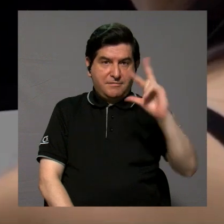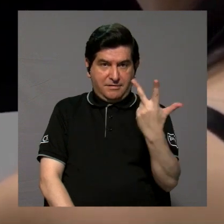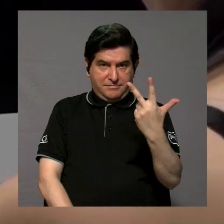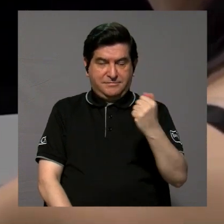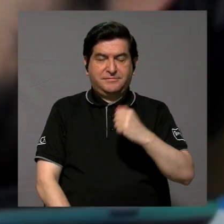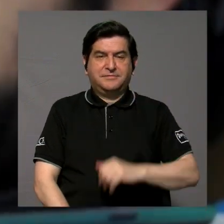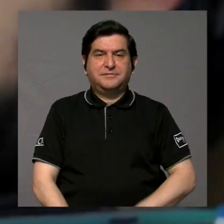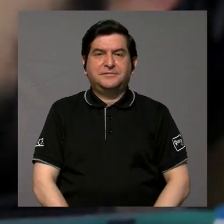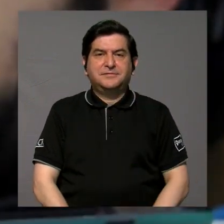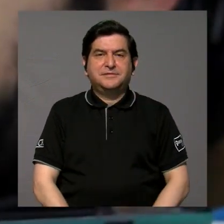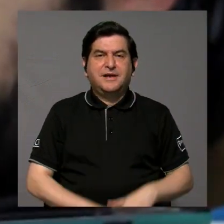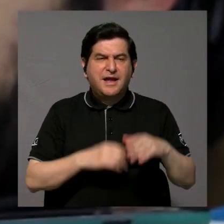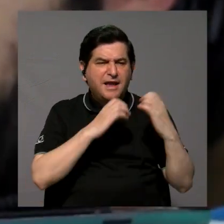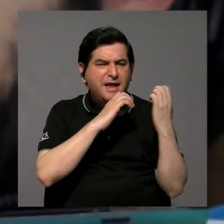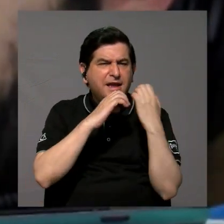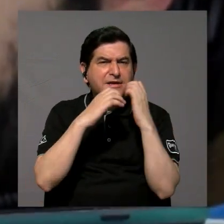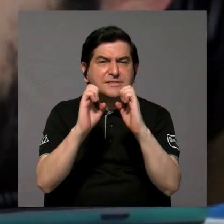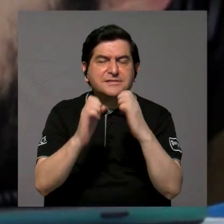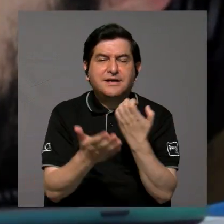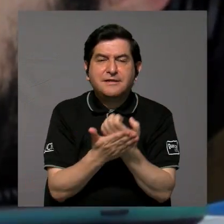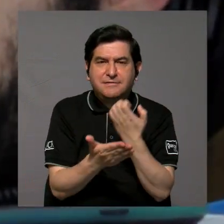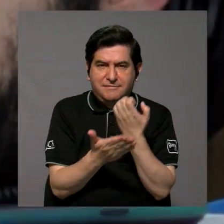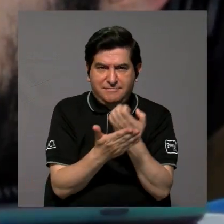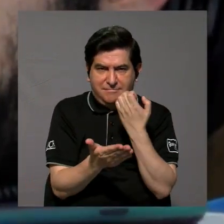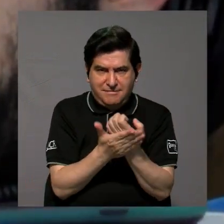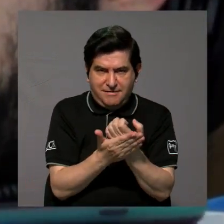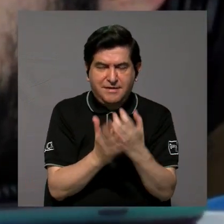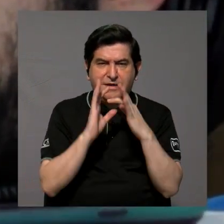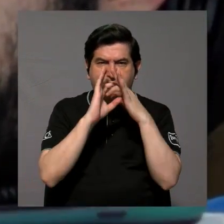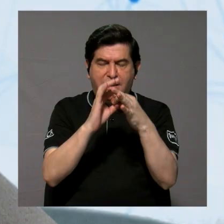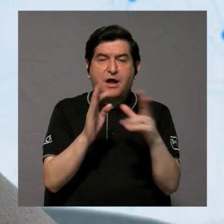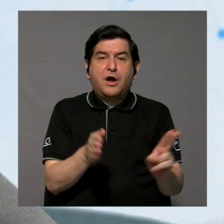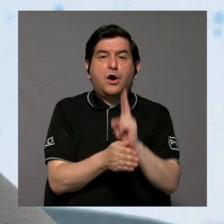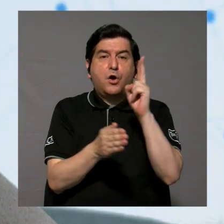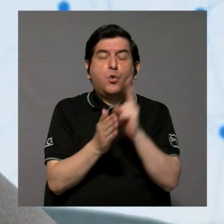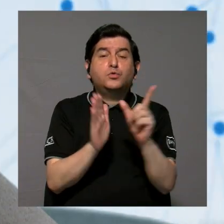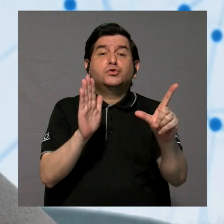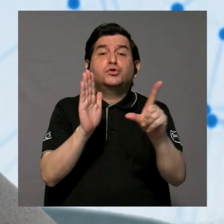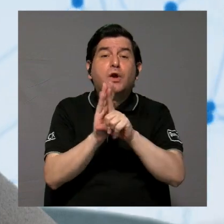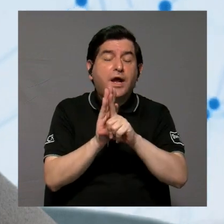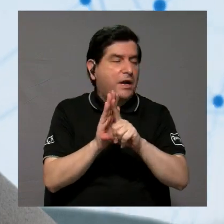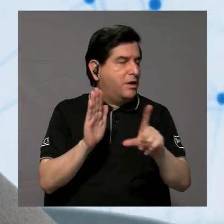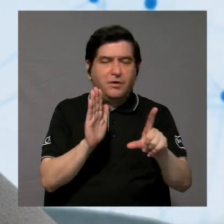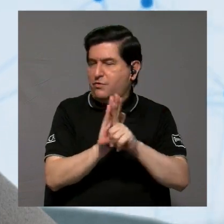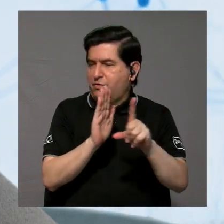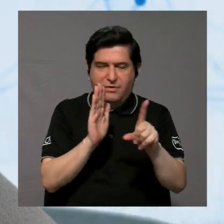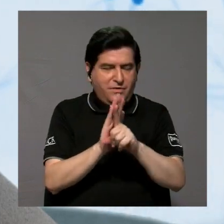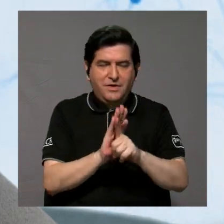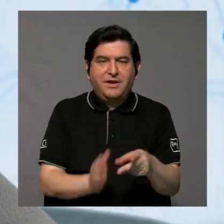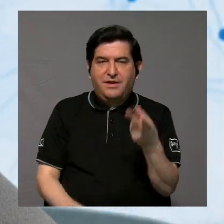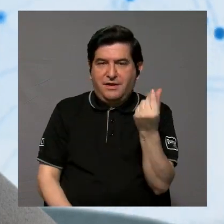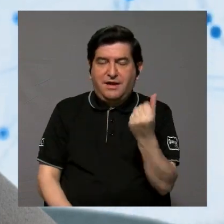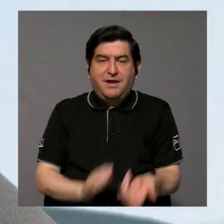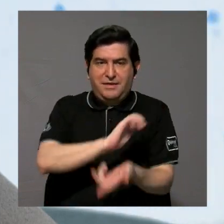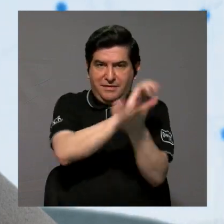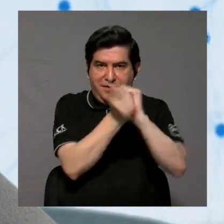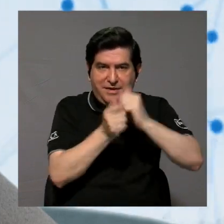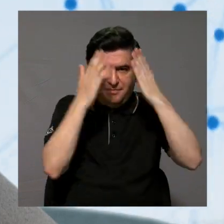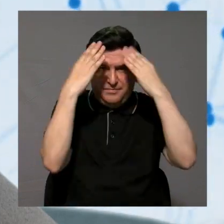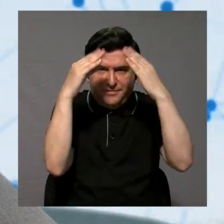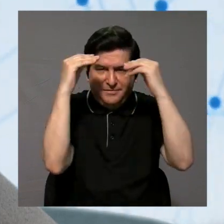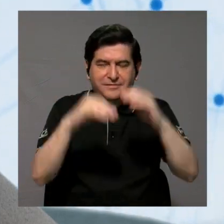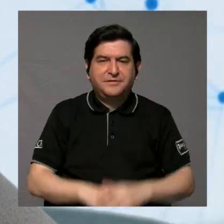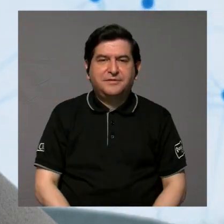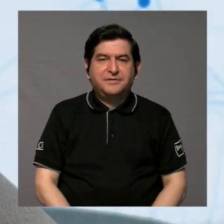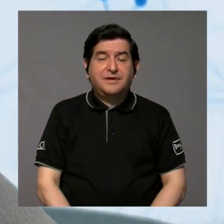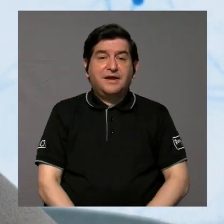tercera estrategia son estrategias económicas que tienen que ver con el uso legal o ilegal del dinero para modificar información.